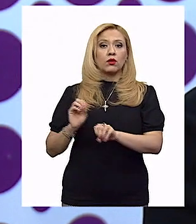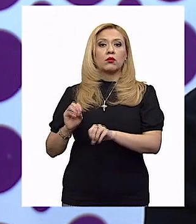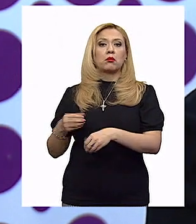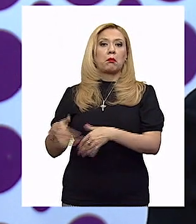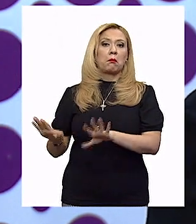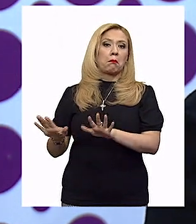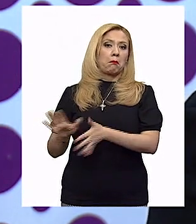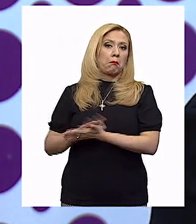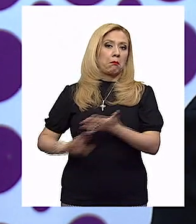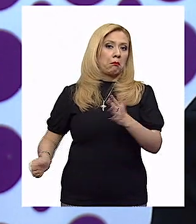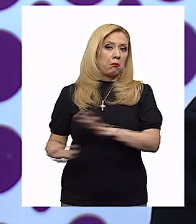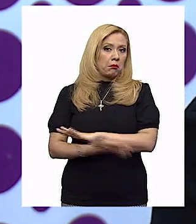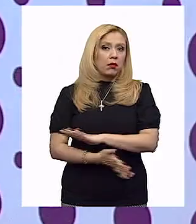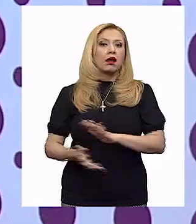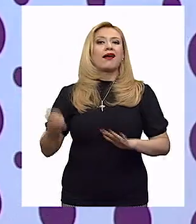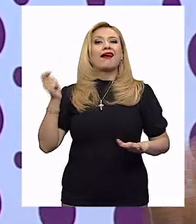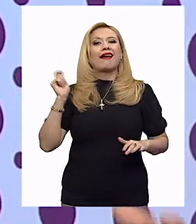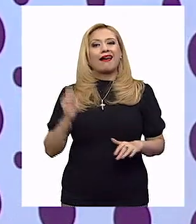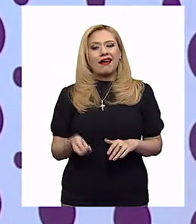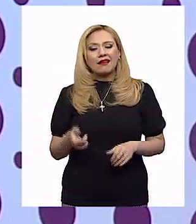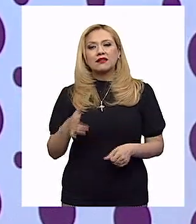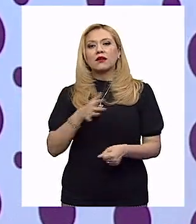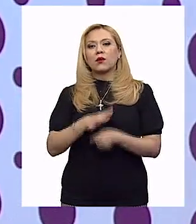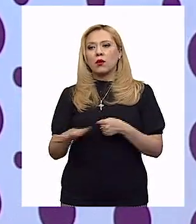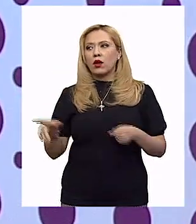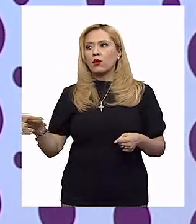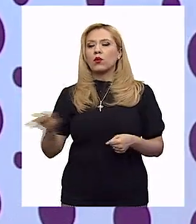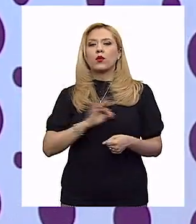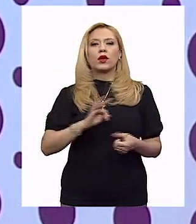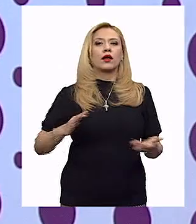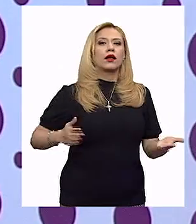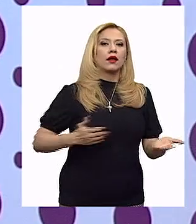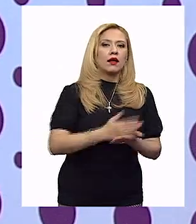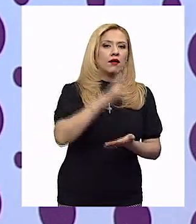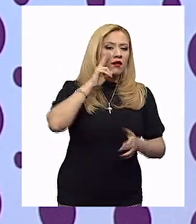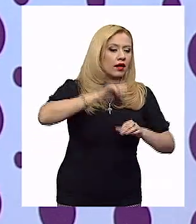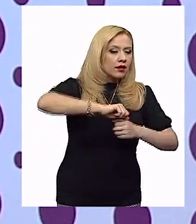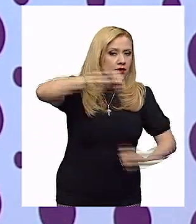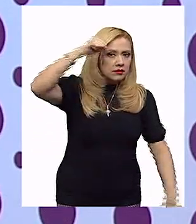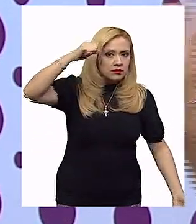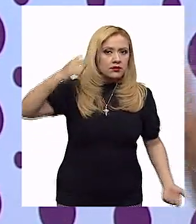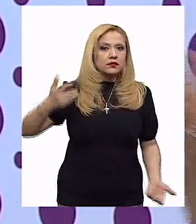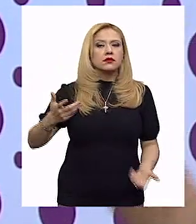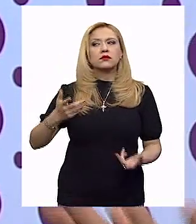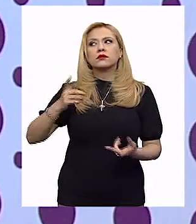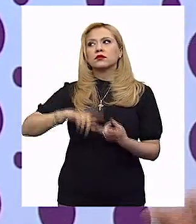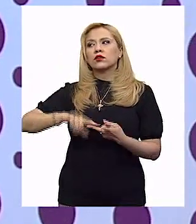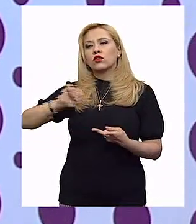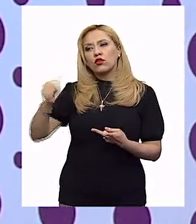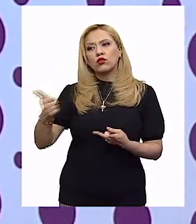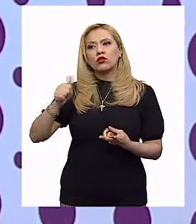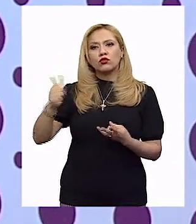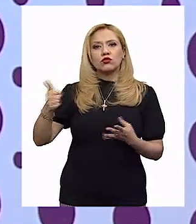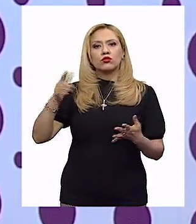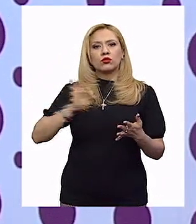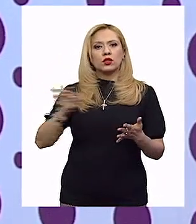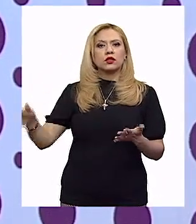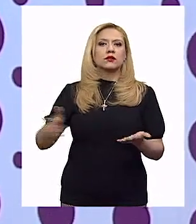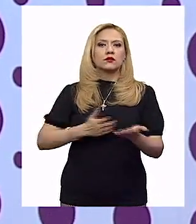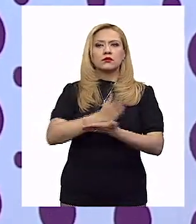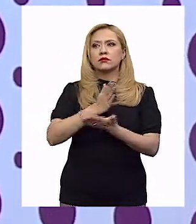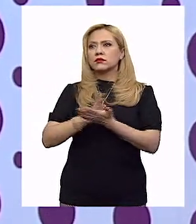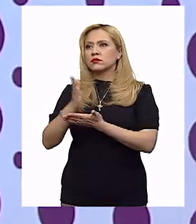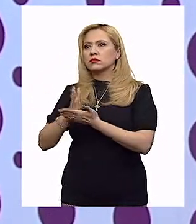alerta, cuáles van a ser los procedimientos al cual él va a poder acceder, cuáles son estos otros canales que puedan existir